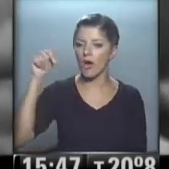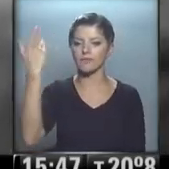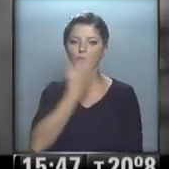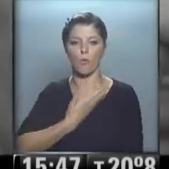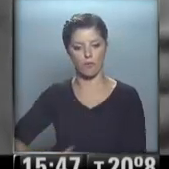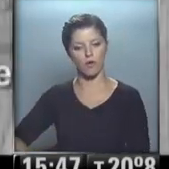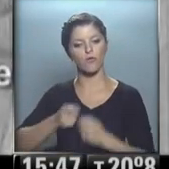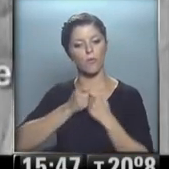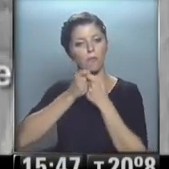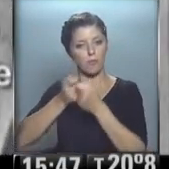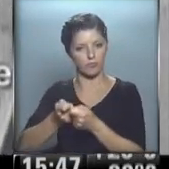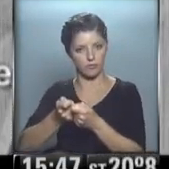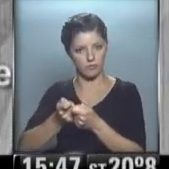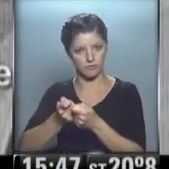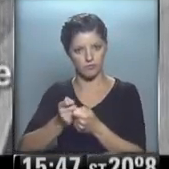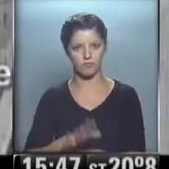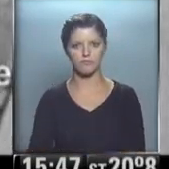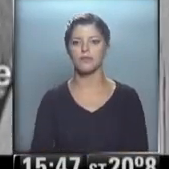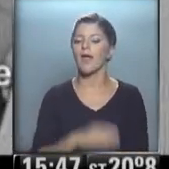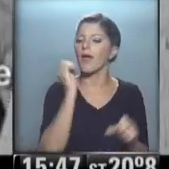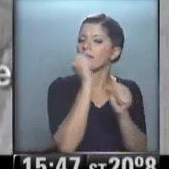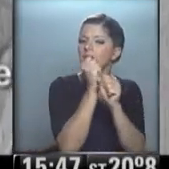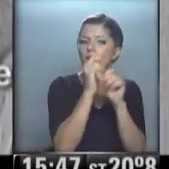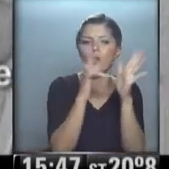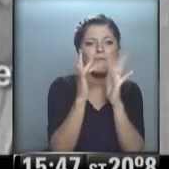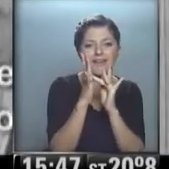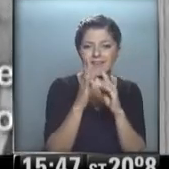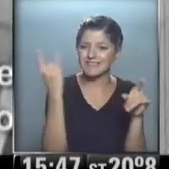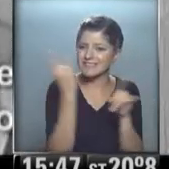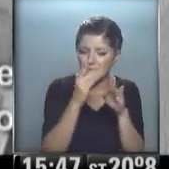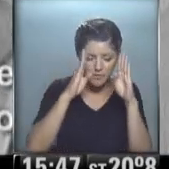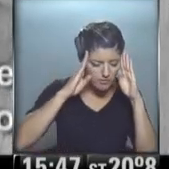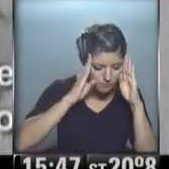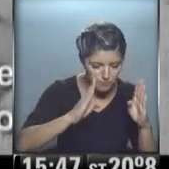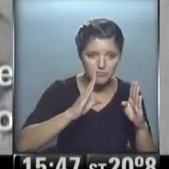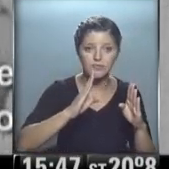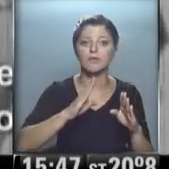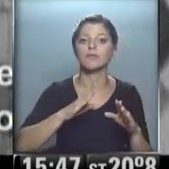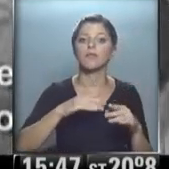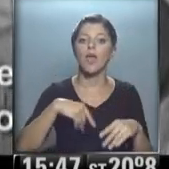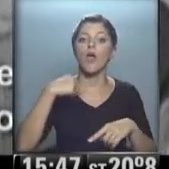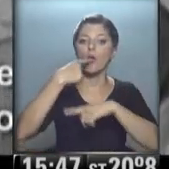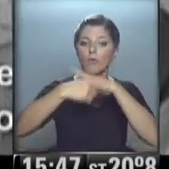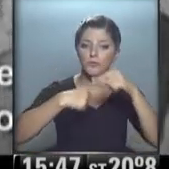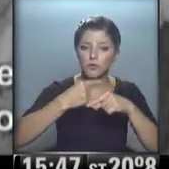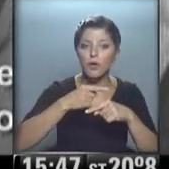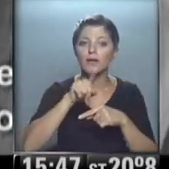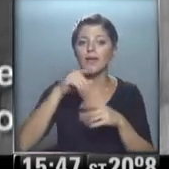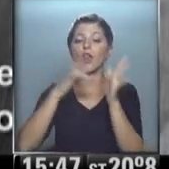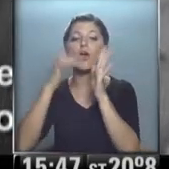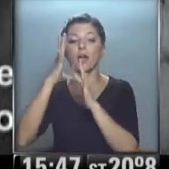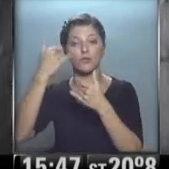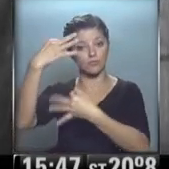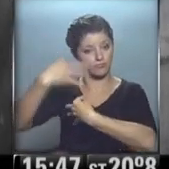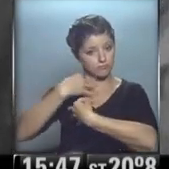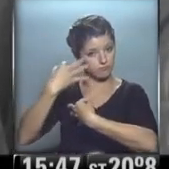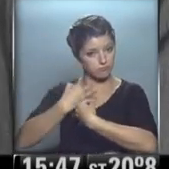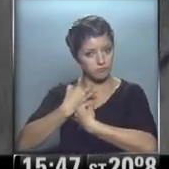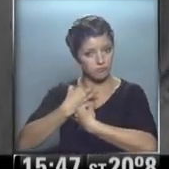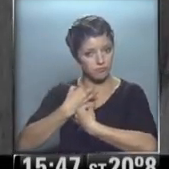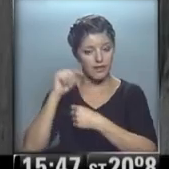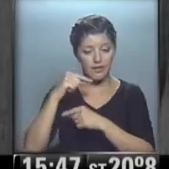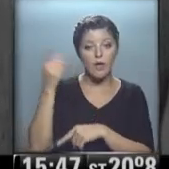gobierno. La tarea de la iglesia siempre debe ser la misma. Debe ser fiel, seguir fielmente las enseñanzas de Jesucristo, que